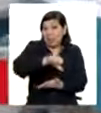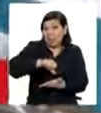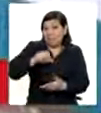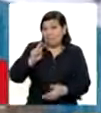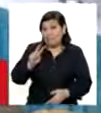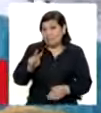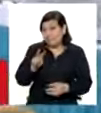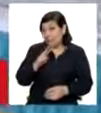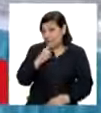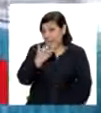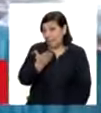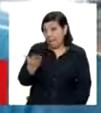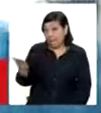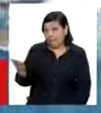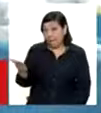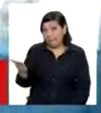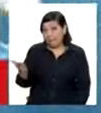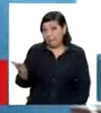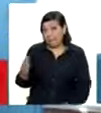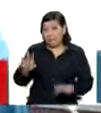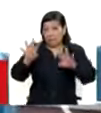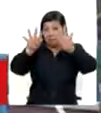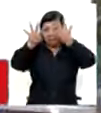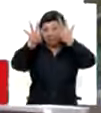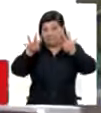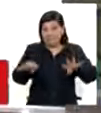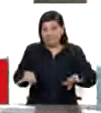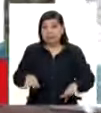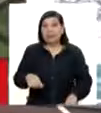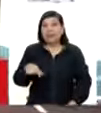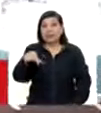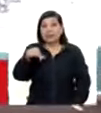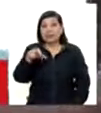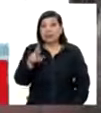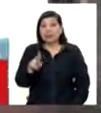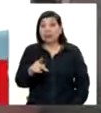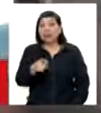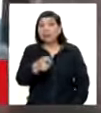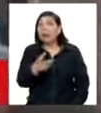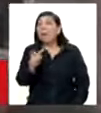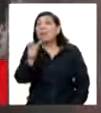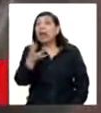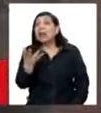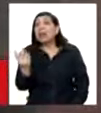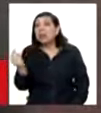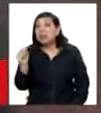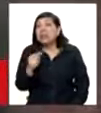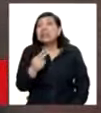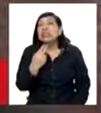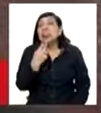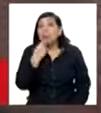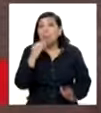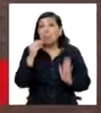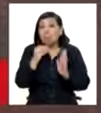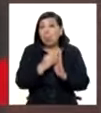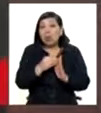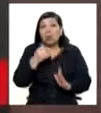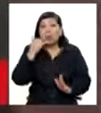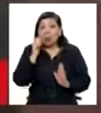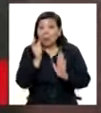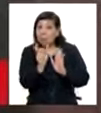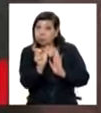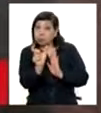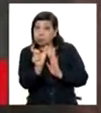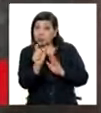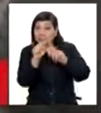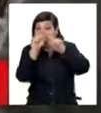allá en el banner vemos un QR, ahí los vecinos o la persona quien viene por acá puede poner su celular y a